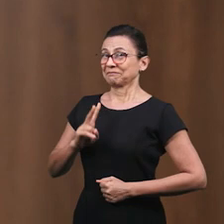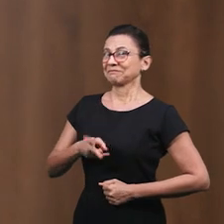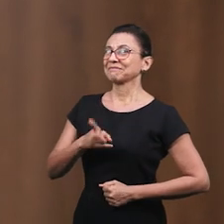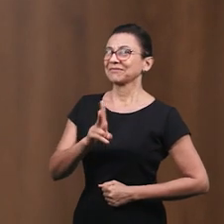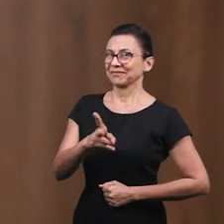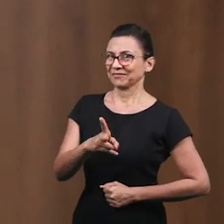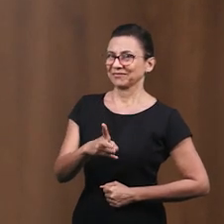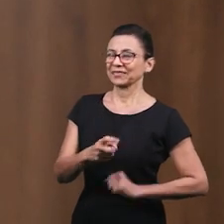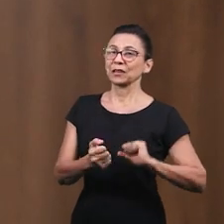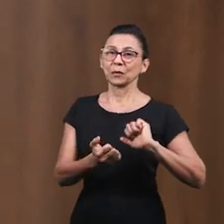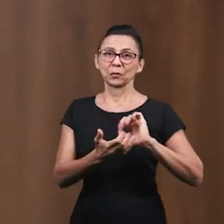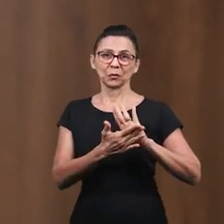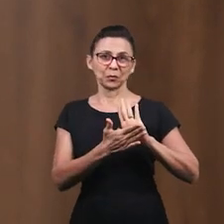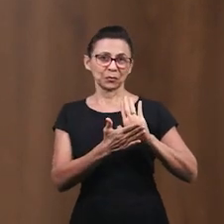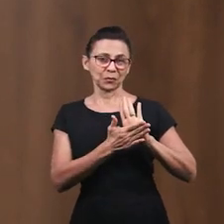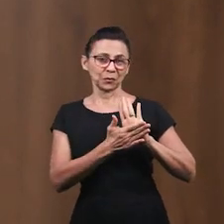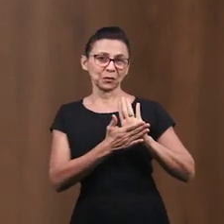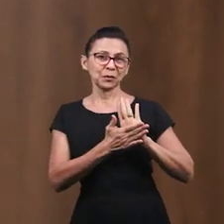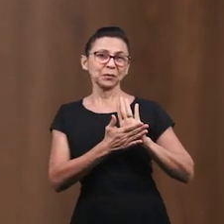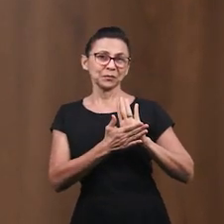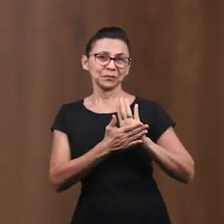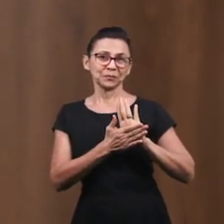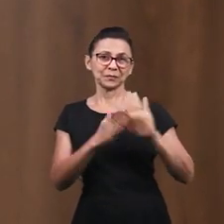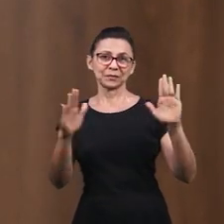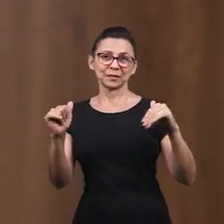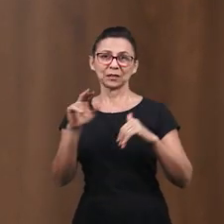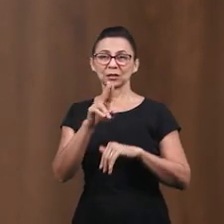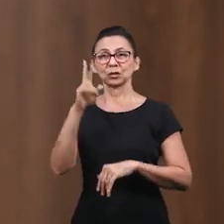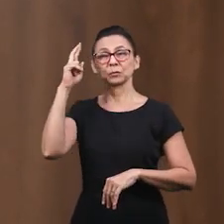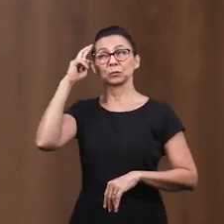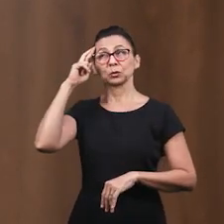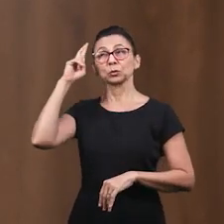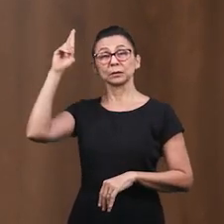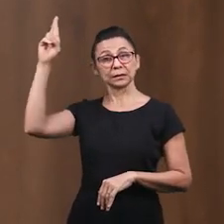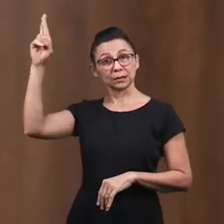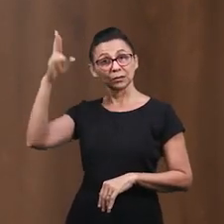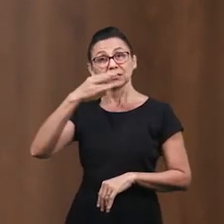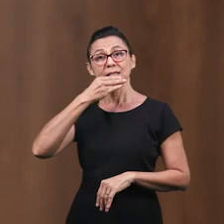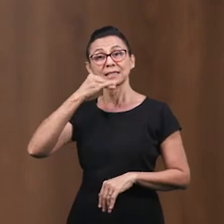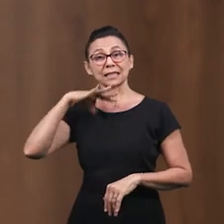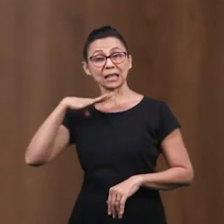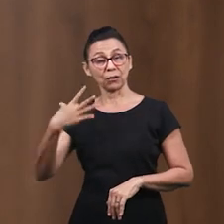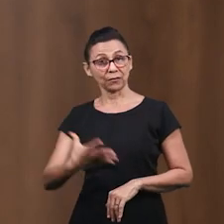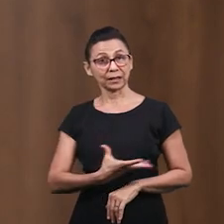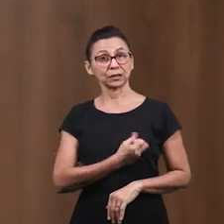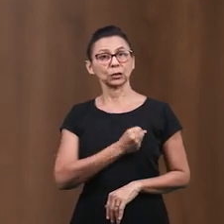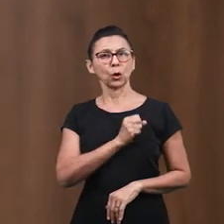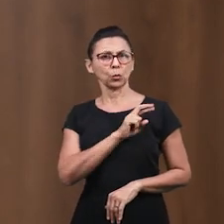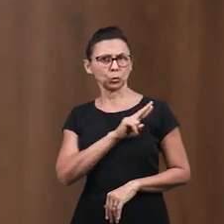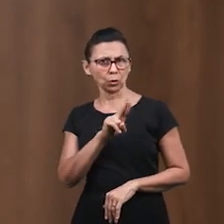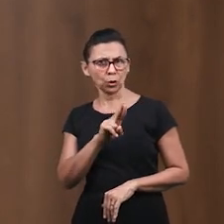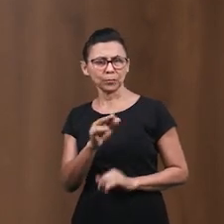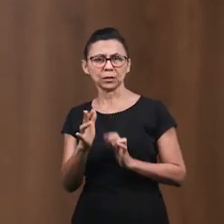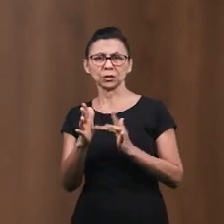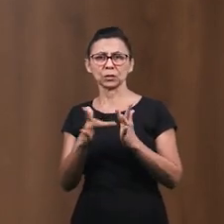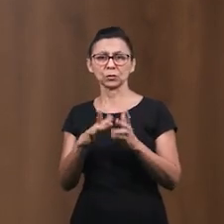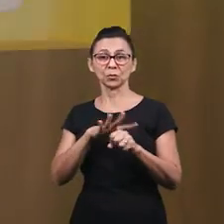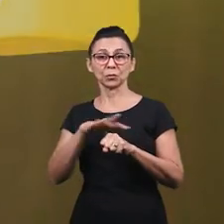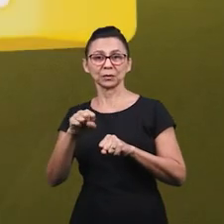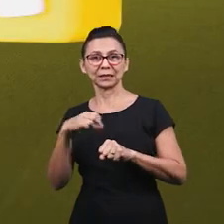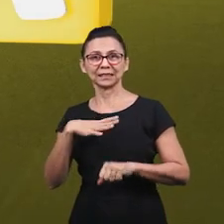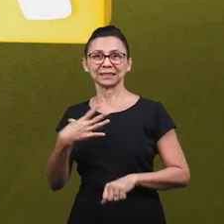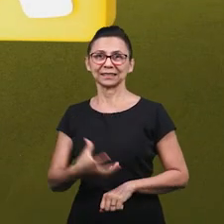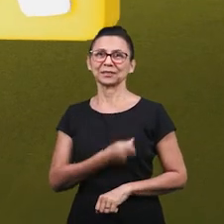Vamos a continuar adorando el nombre de nuestro Señor, de nuestro Salvador, con el loor Jesús cura y